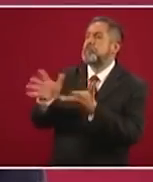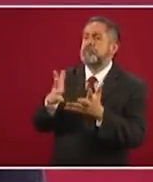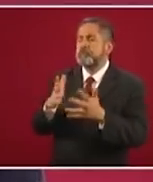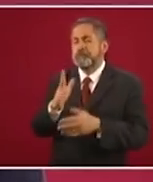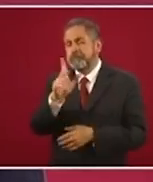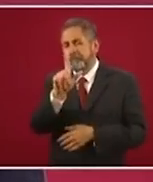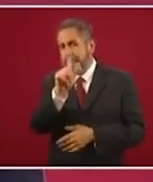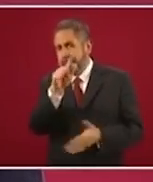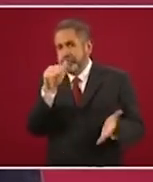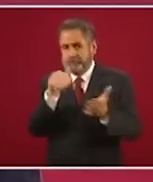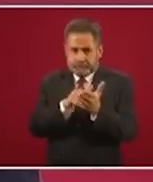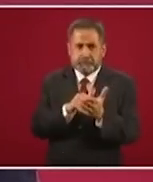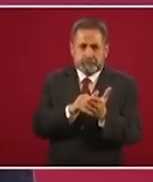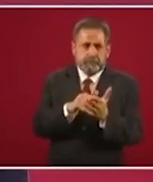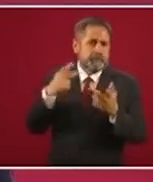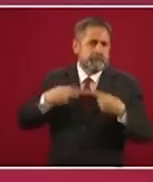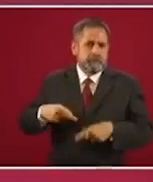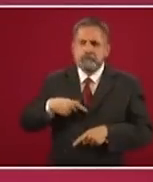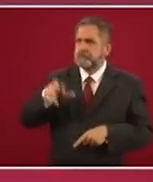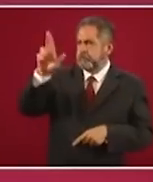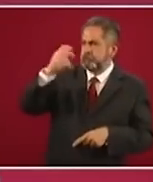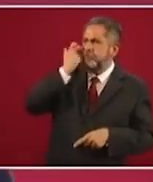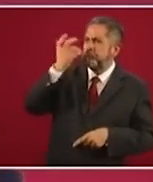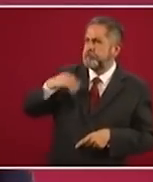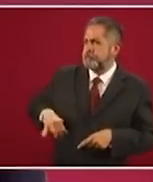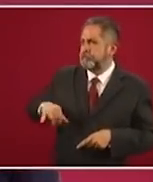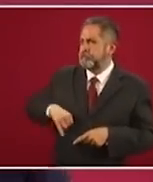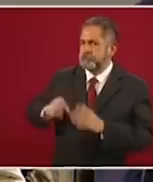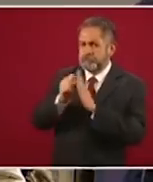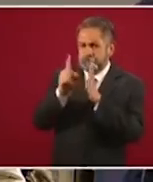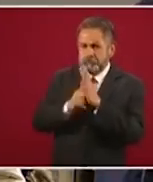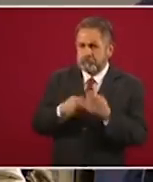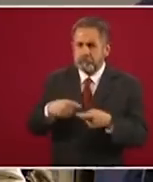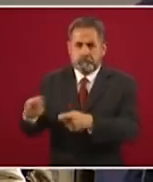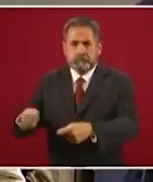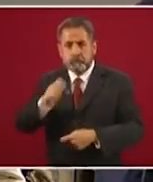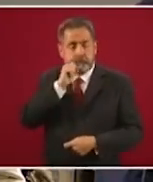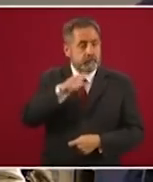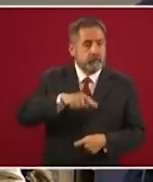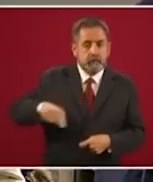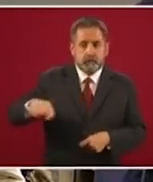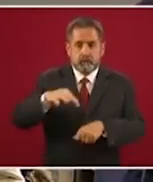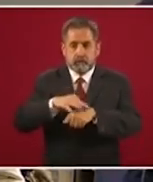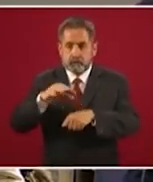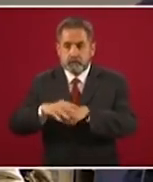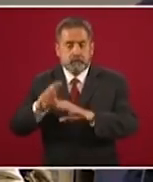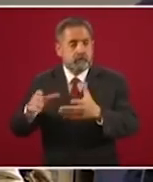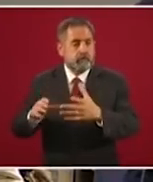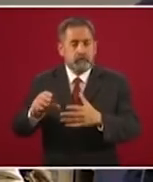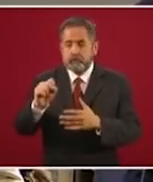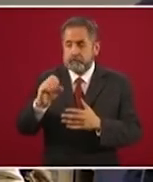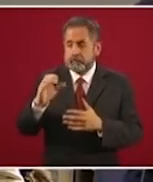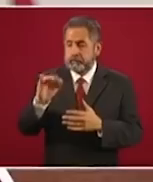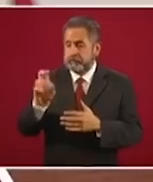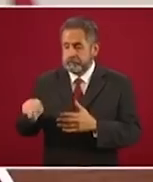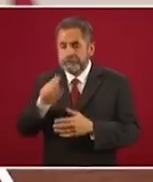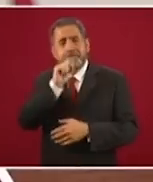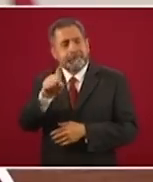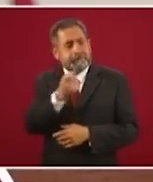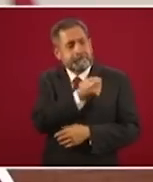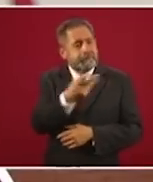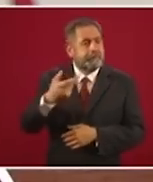que mostraron algún interés, y entiendo que también en la convocatoria de médicos del bienestar también ha habido esa respuesta.